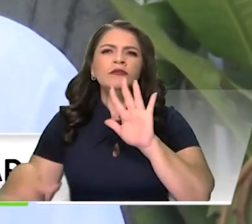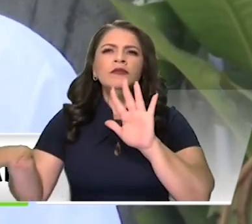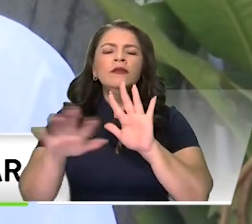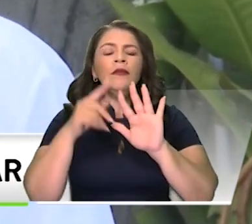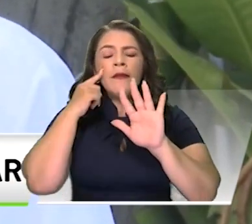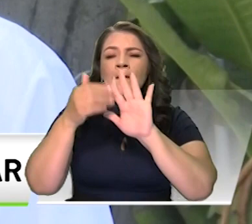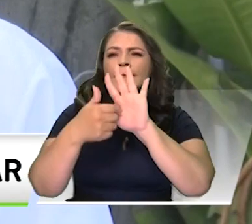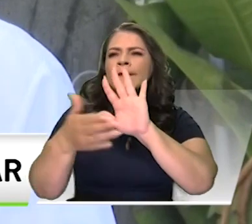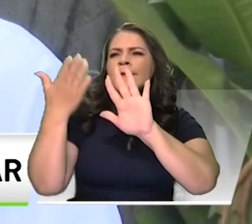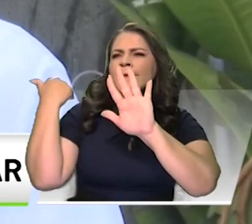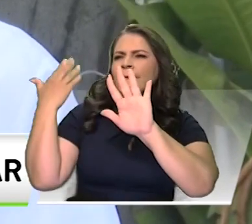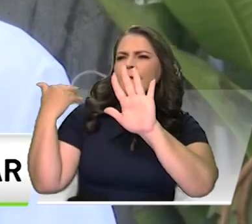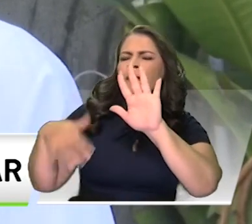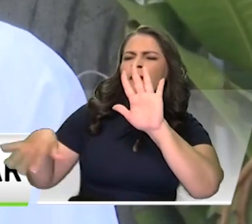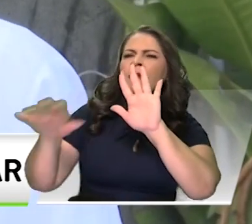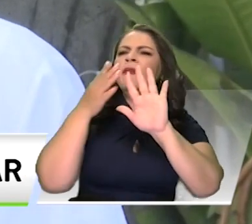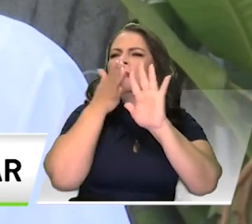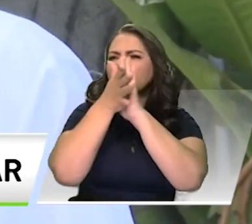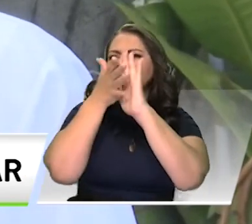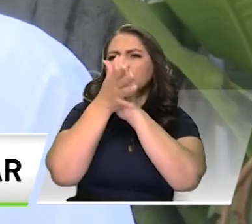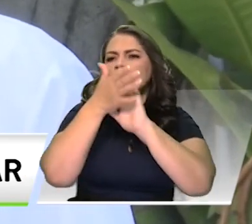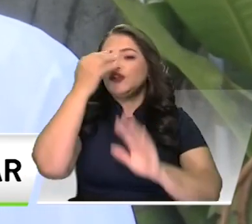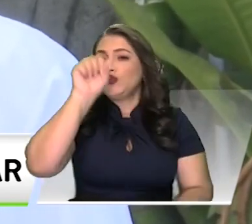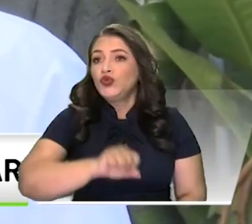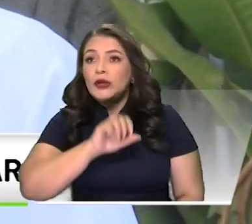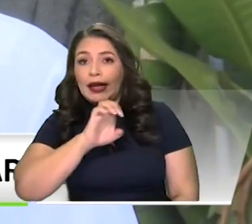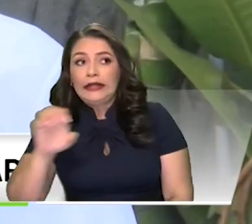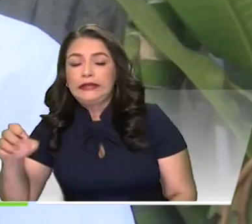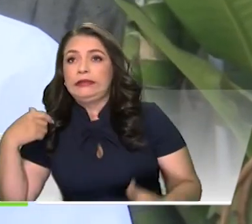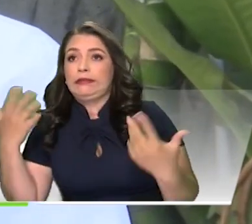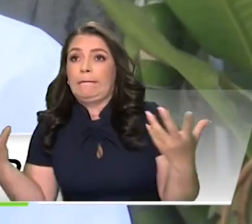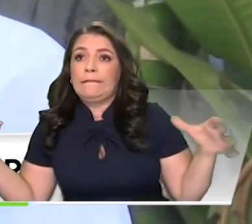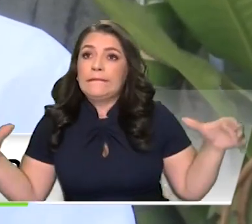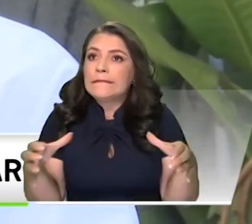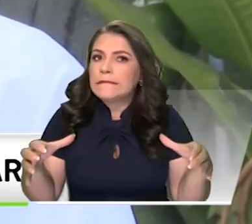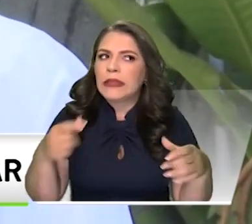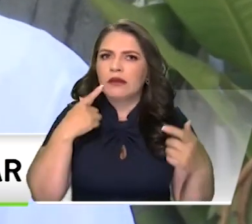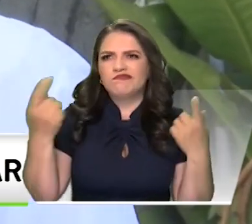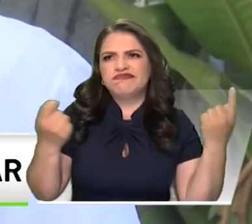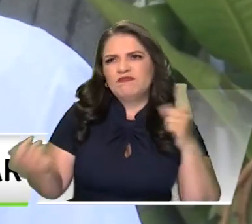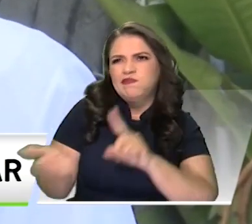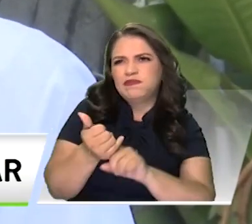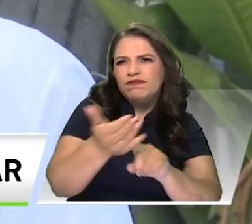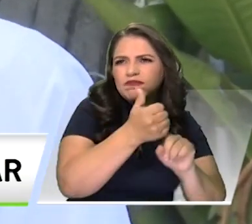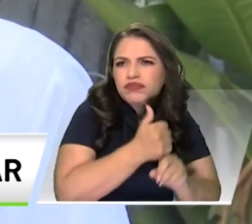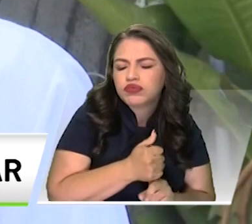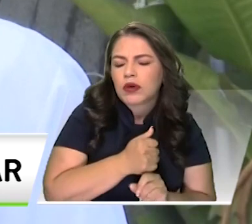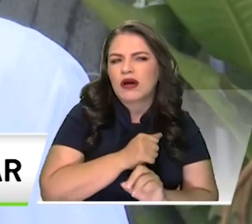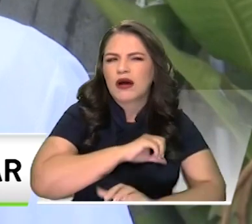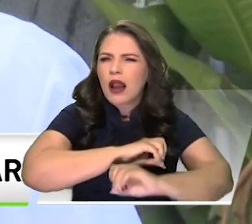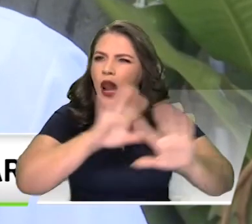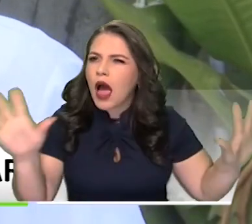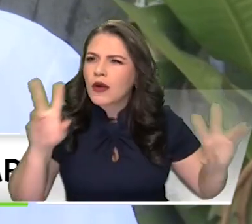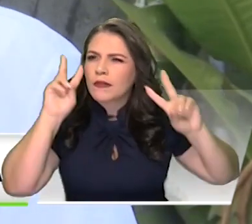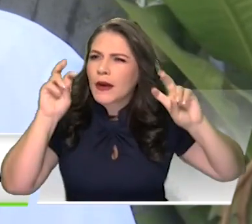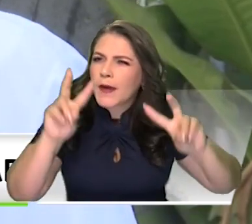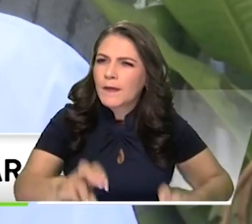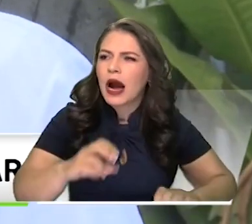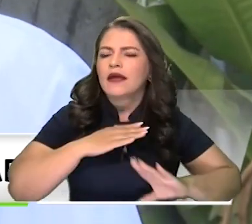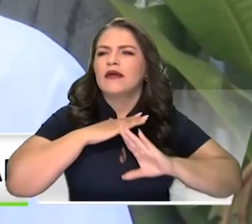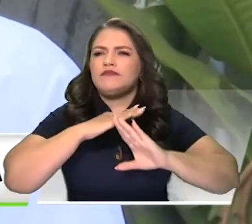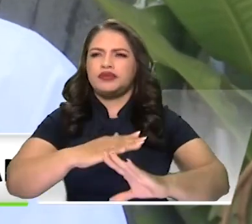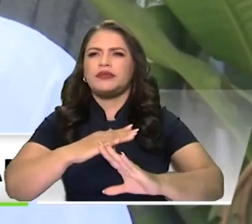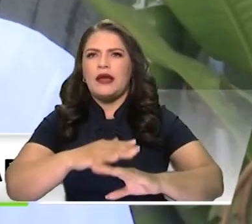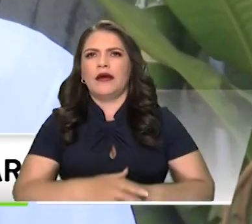como lo hemos hecho antes en el suroeste vamos a ver buenos resultados en materia de esclarecimiento y contención de estas